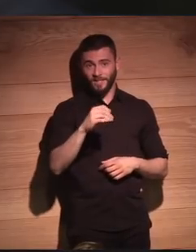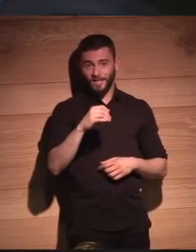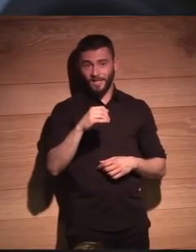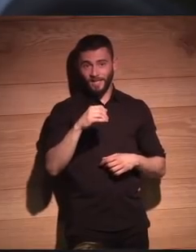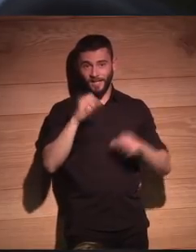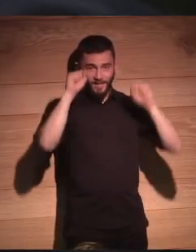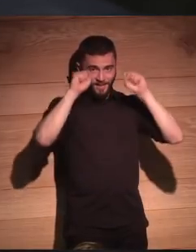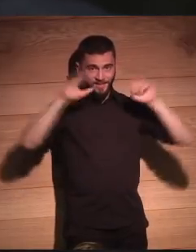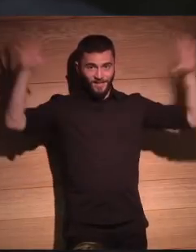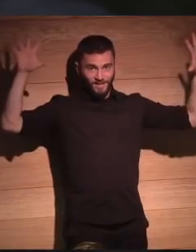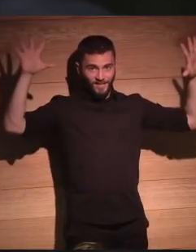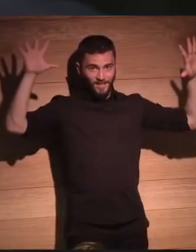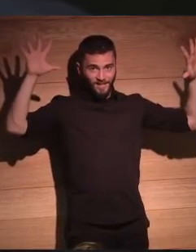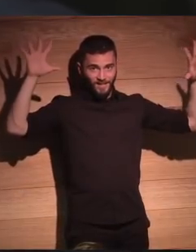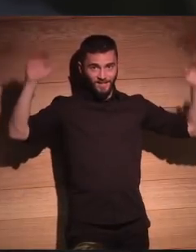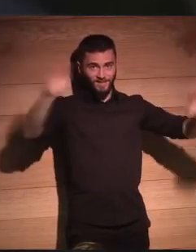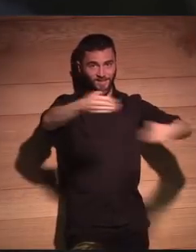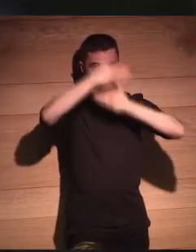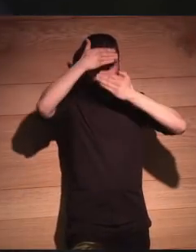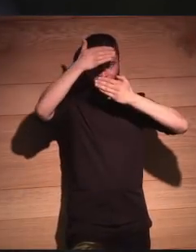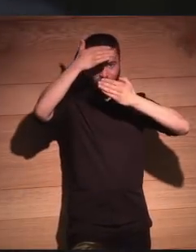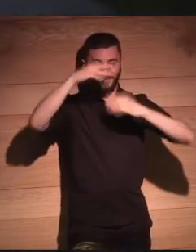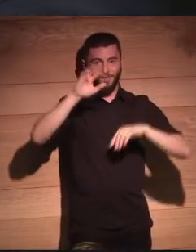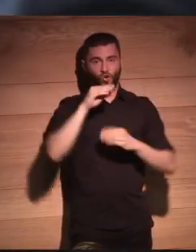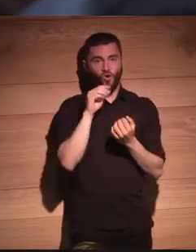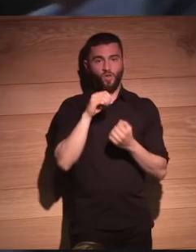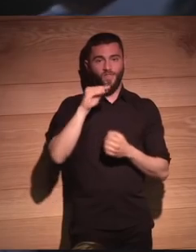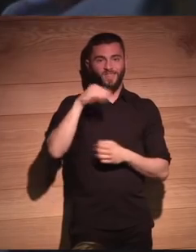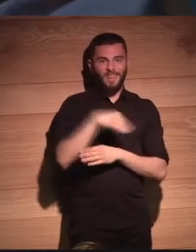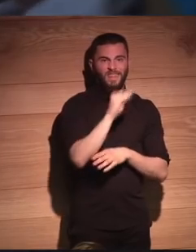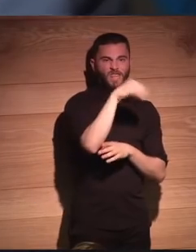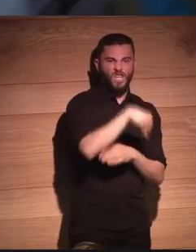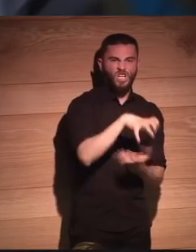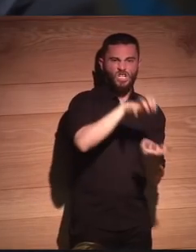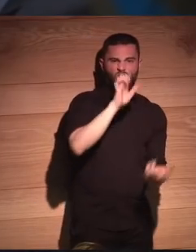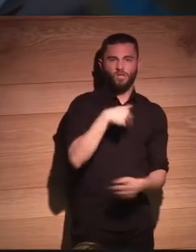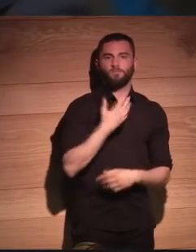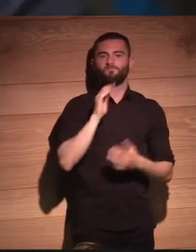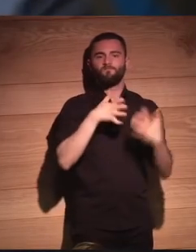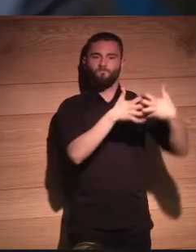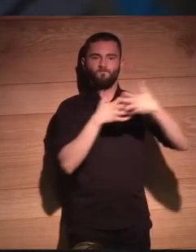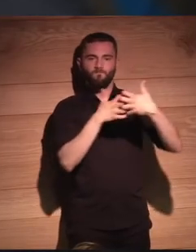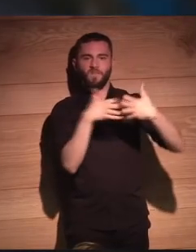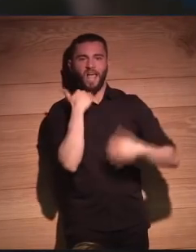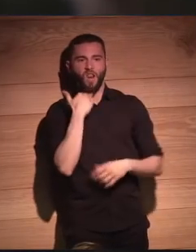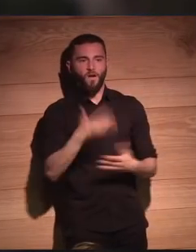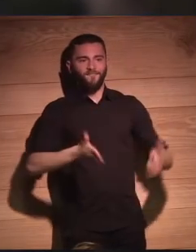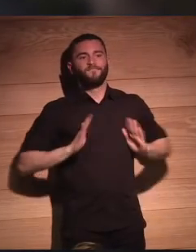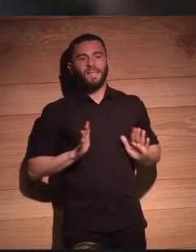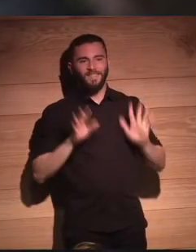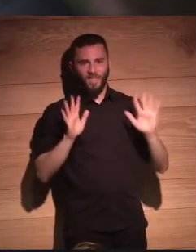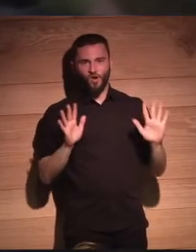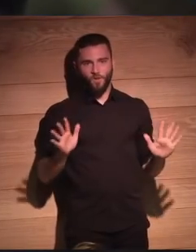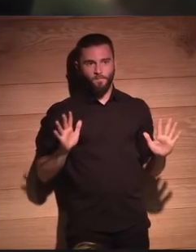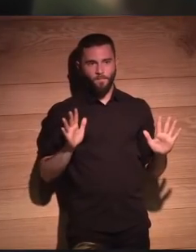extraterrestres, a pelear contra dinosaurios que salían de algún lado, en fin, que era una cosa muy encantadora, pero que no en